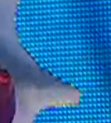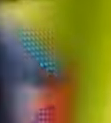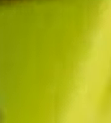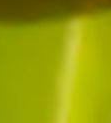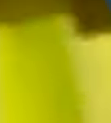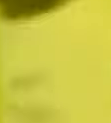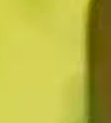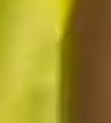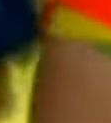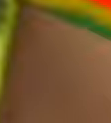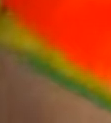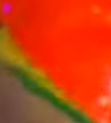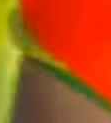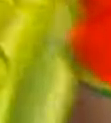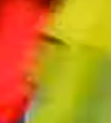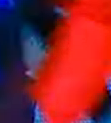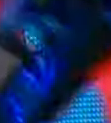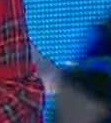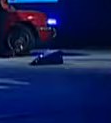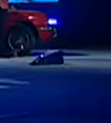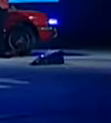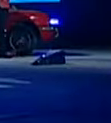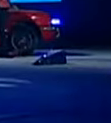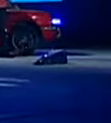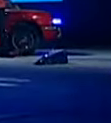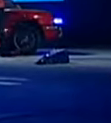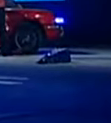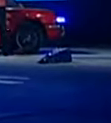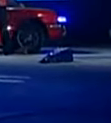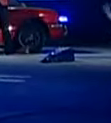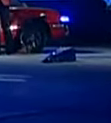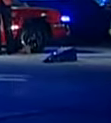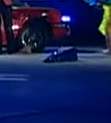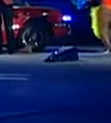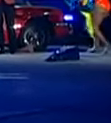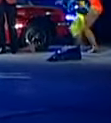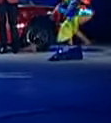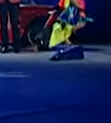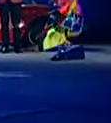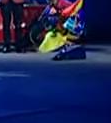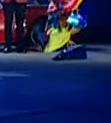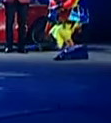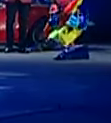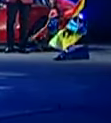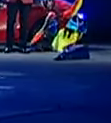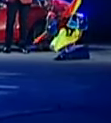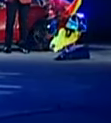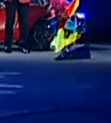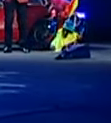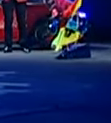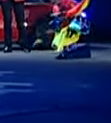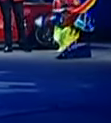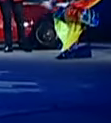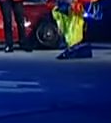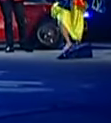ya el próximo año en el Carnaval de 2013. Se llevan todo su atrezo, cada vez los drag van buscando la mayor complejidad